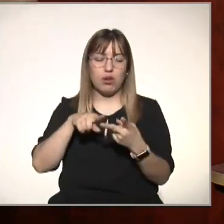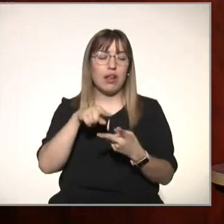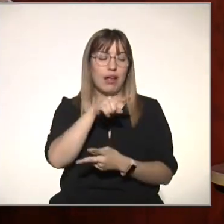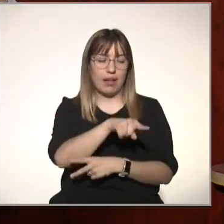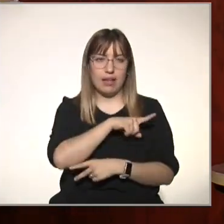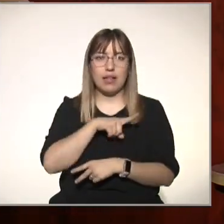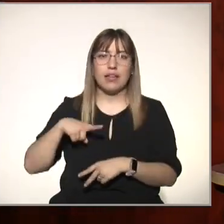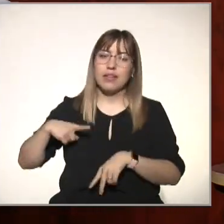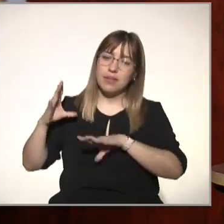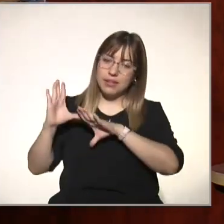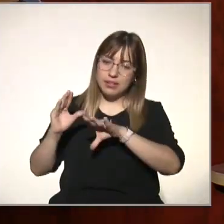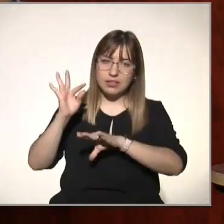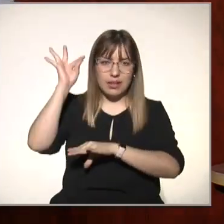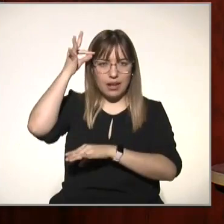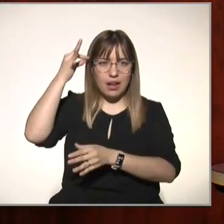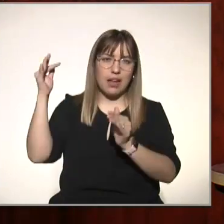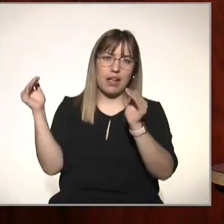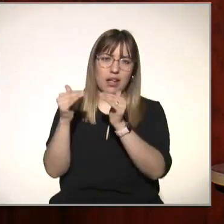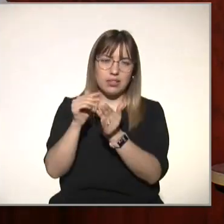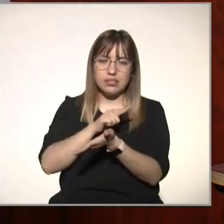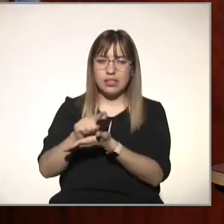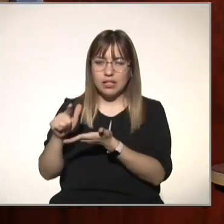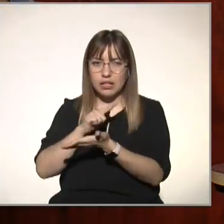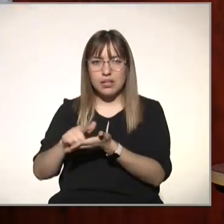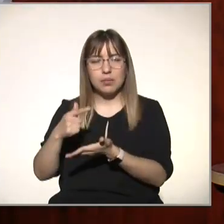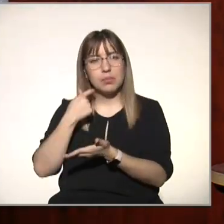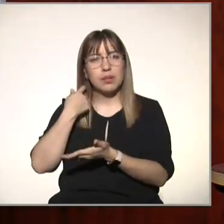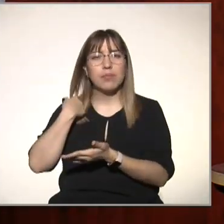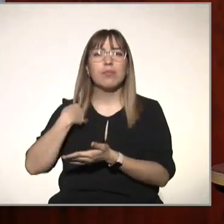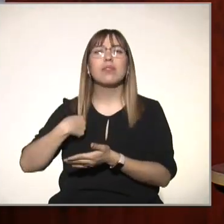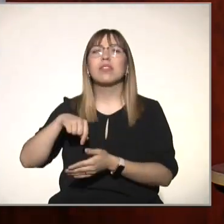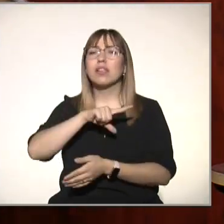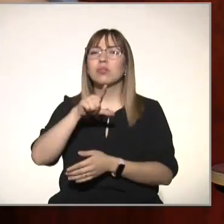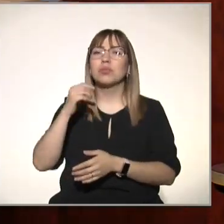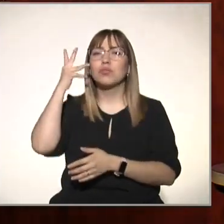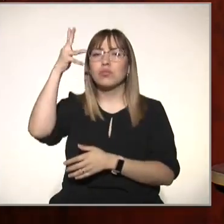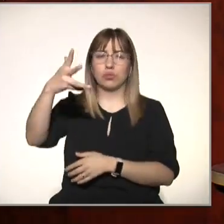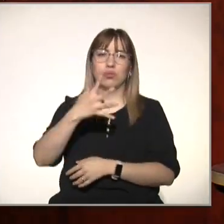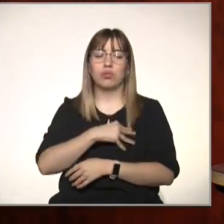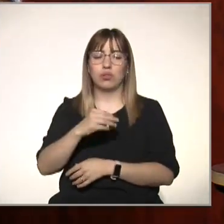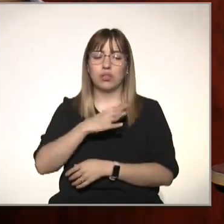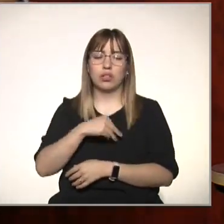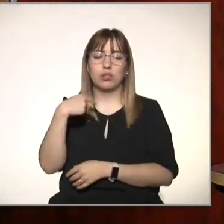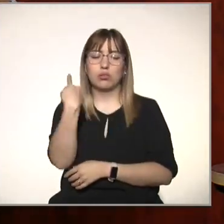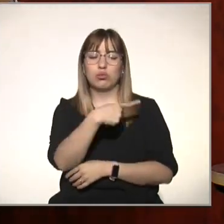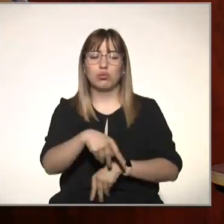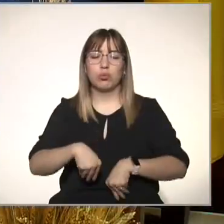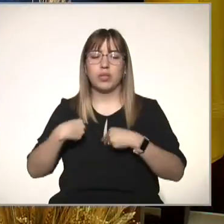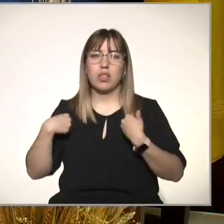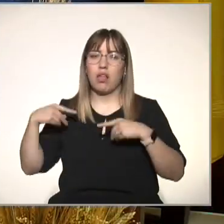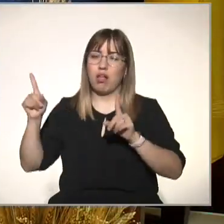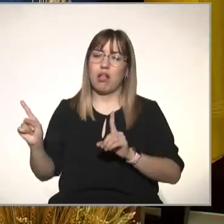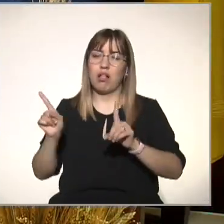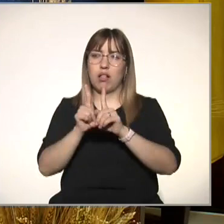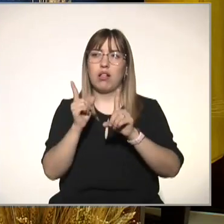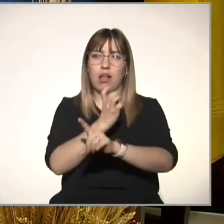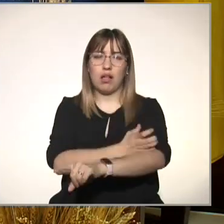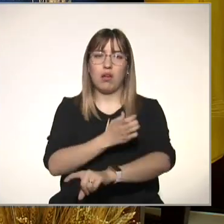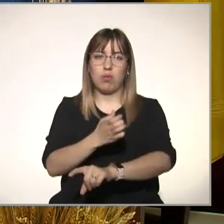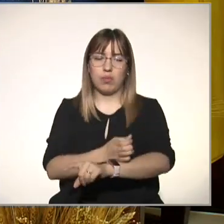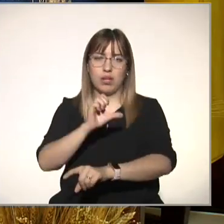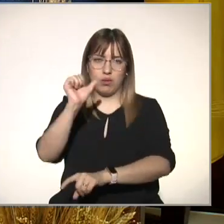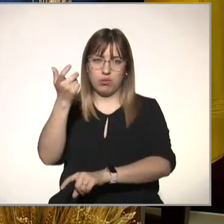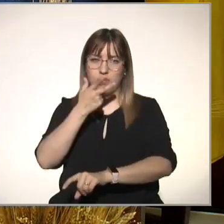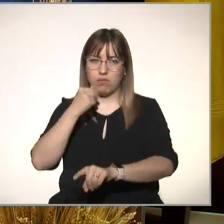casa, para tener hijitos, para hacer ciertas cosas y para que alguien la vaya guiando toda la vida porque ella no puede decidir por ella